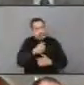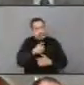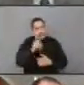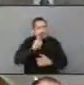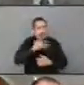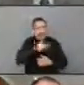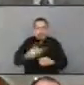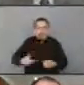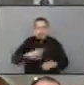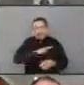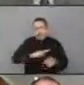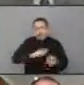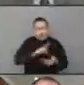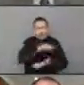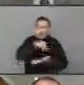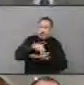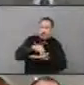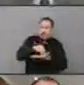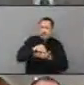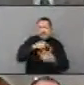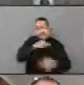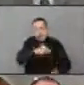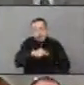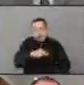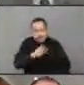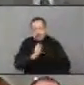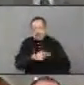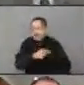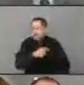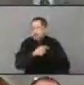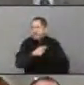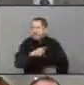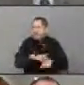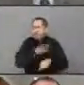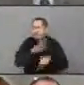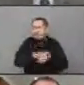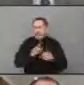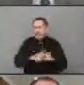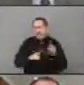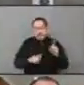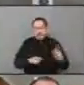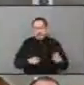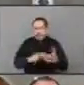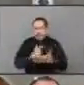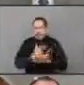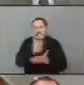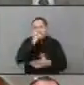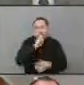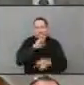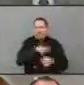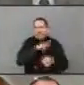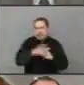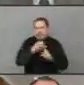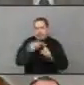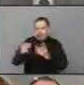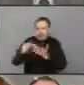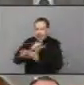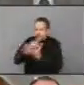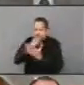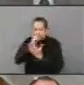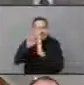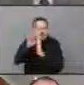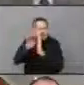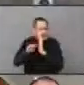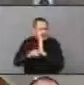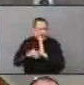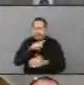como consecuencia una calificación que se propone como grave ordinaria, acorde a las valoraciones